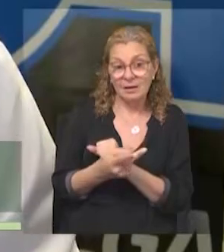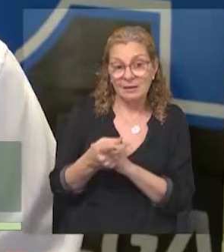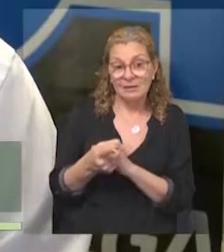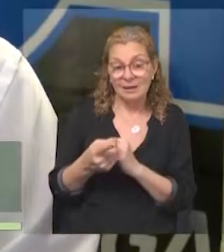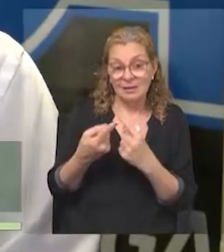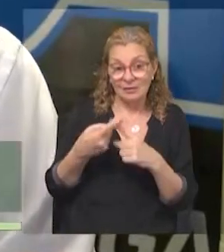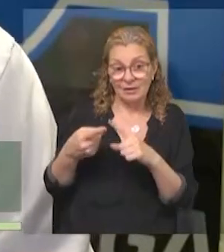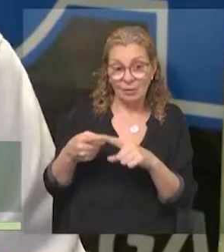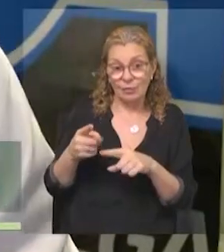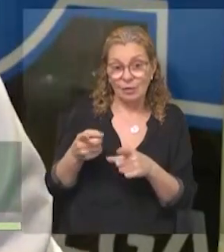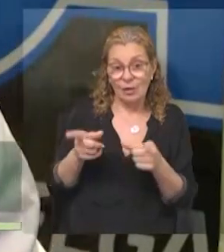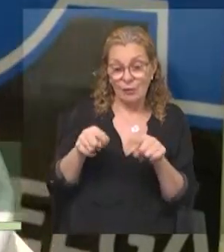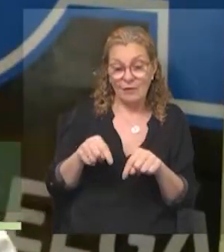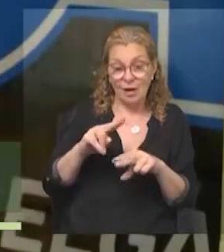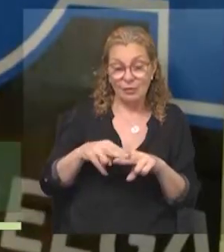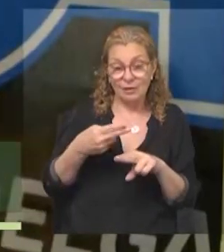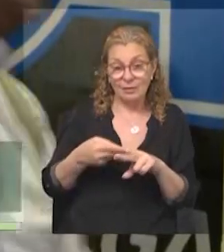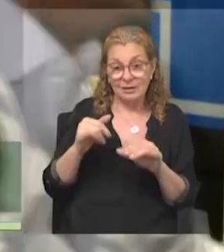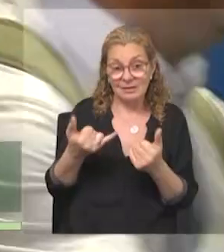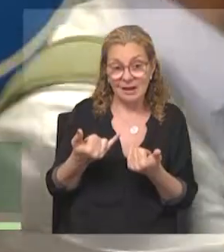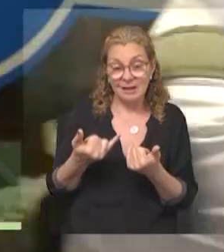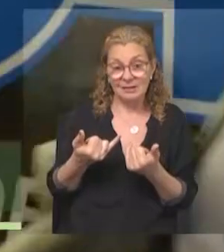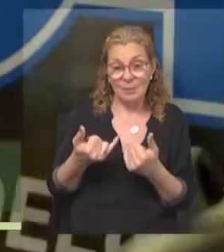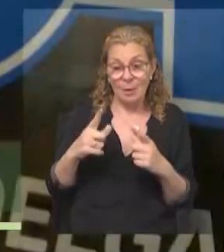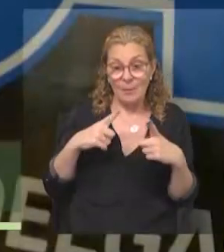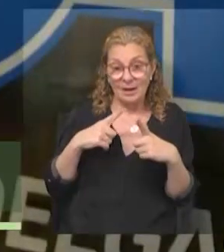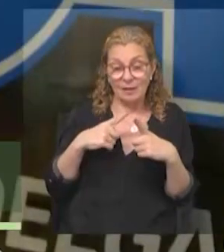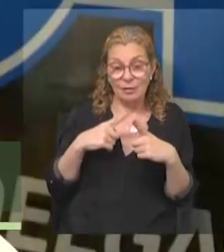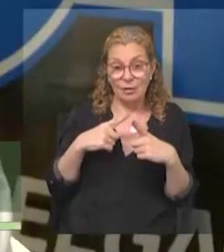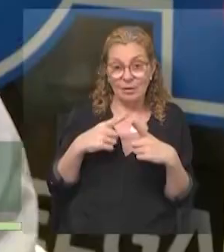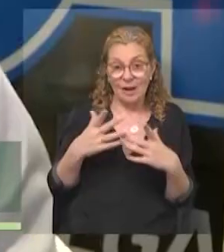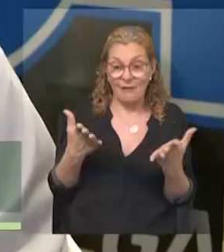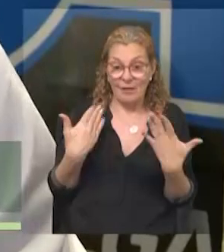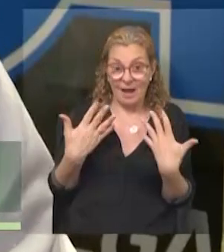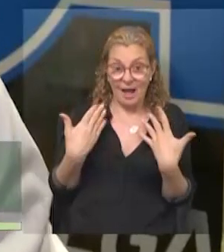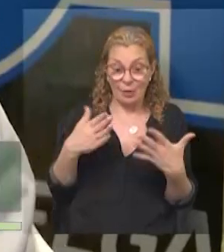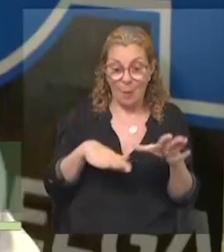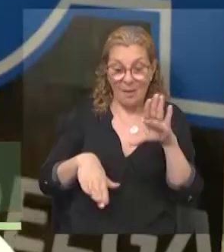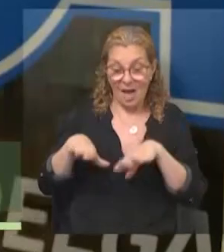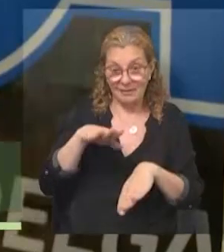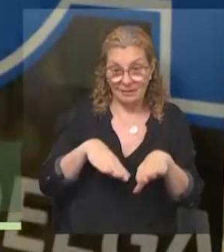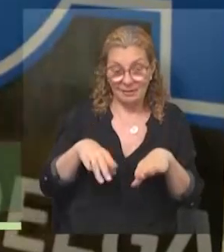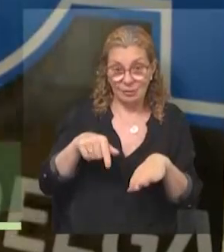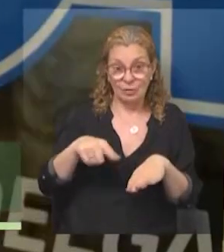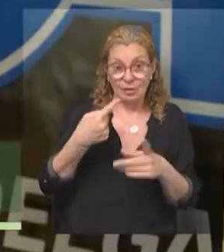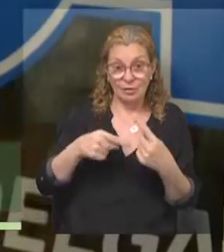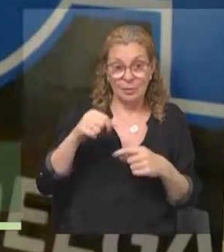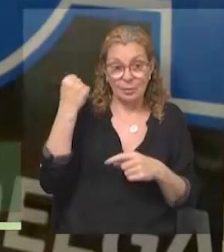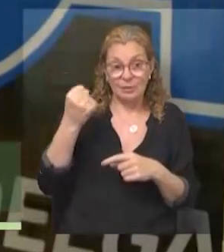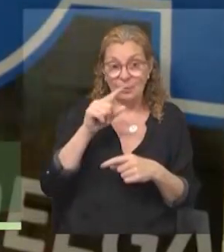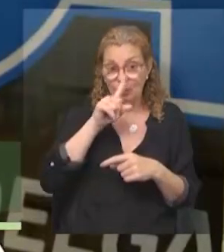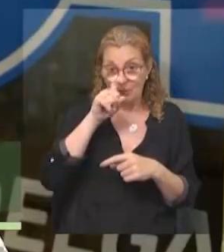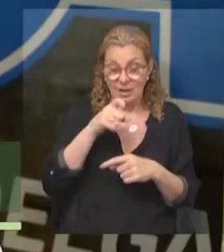tipo de episodios no vuelvan a ocurrir porque ya estamos también en la víspera de lo que va a ser la temporada de playas entonces muy importante que los